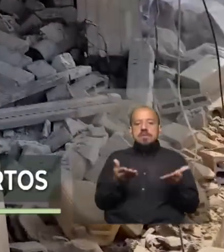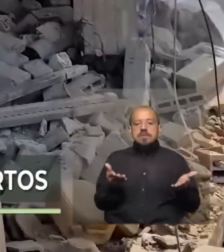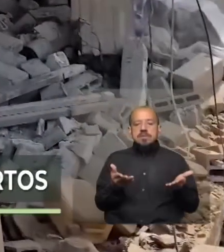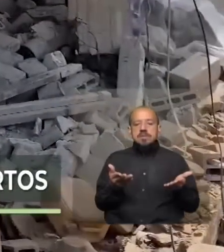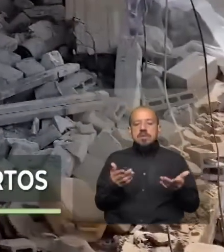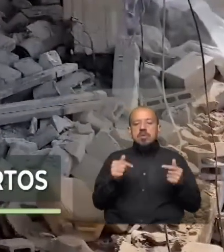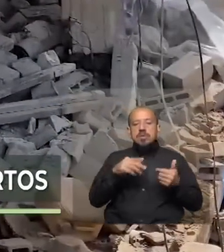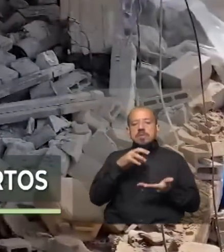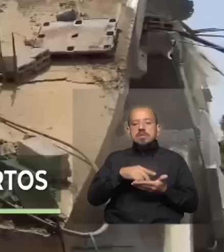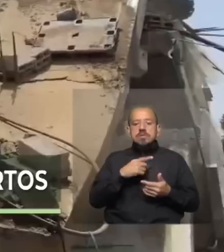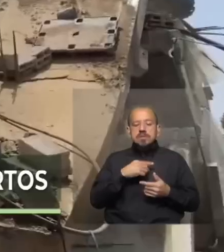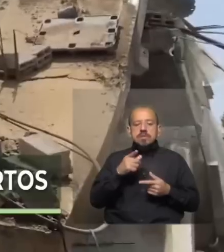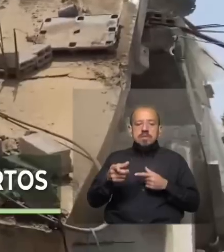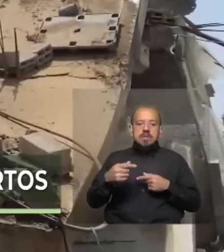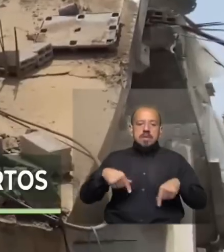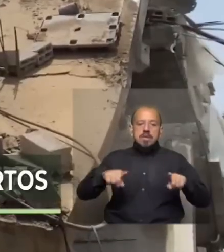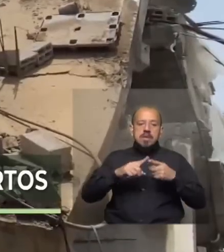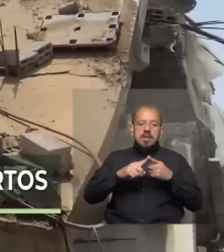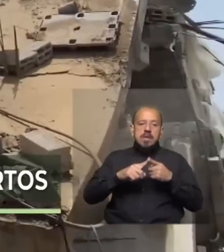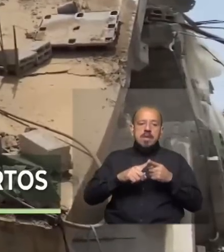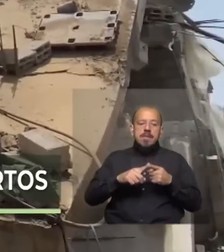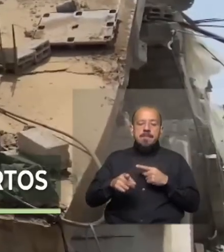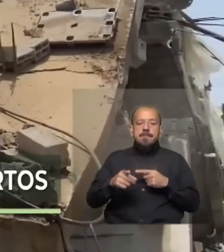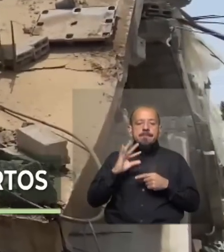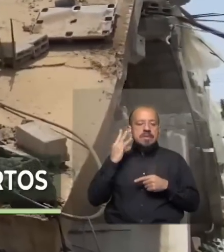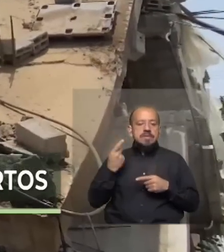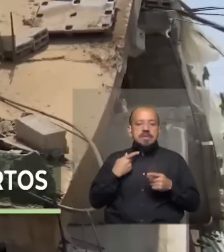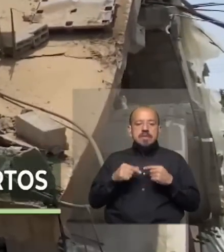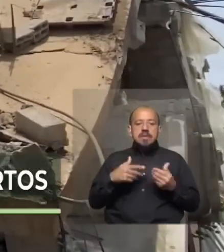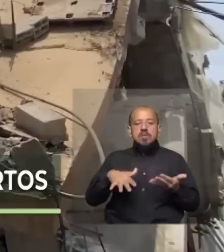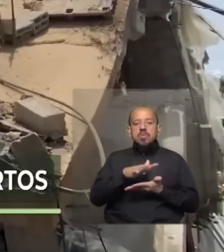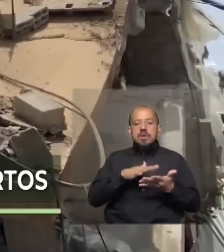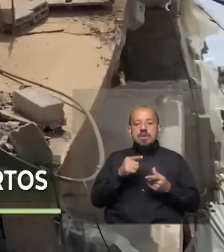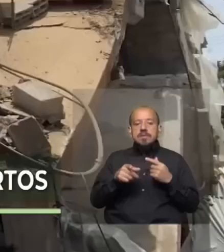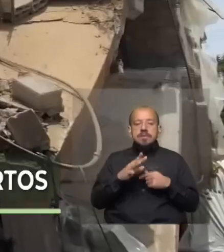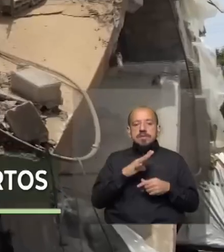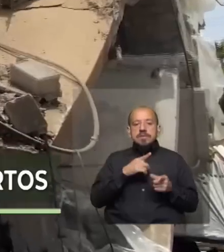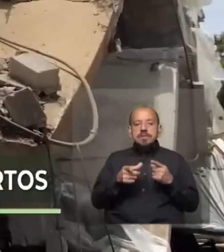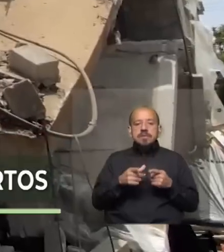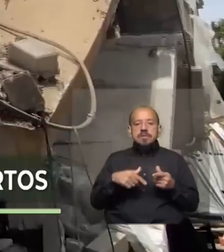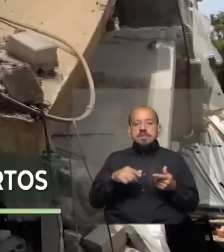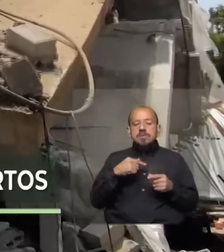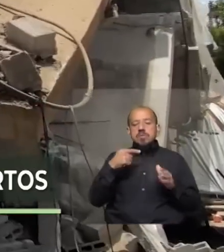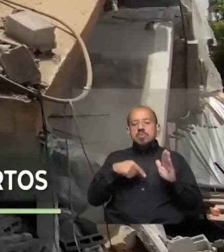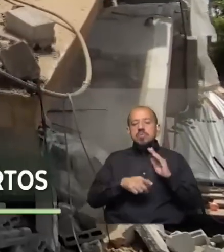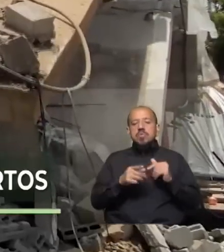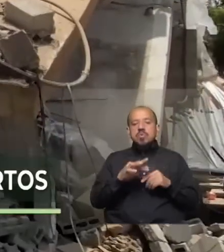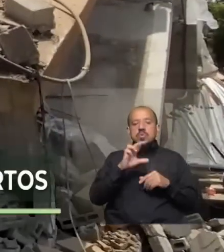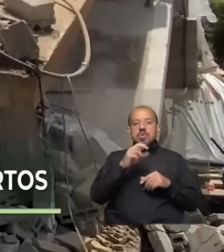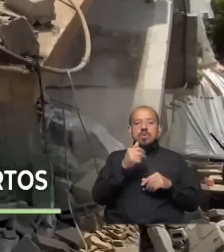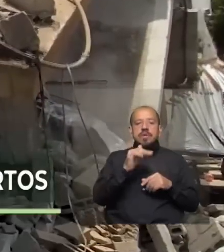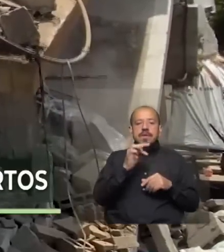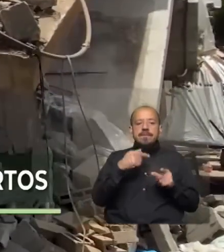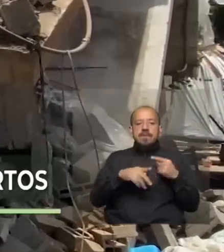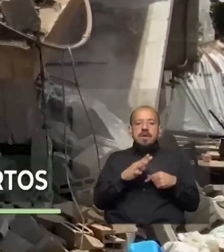que los residentes palestinos informaron que los asaltos alcanzaron objetivos en áreas abiertas y habitantes en el área sur de Rafa asegurando que